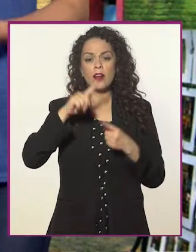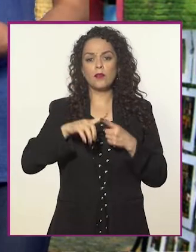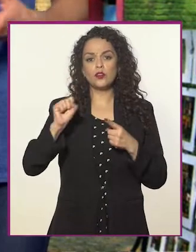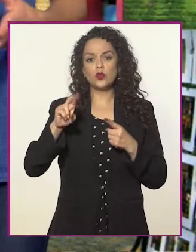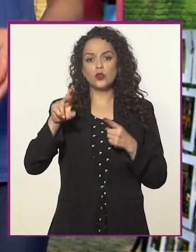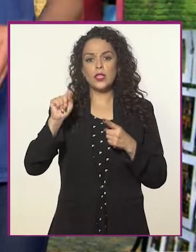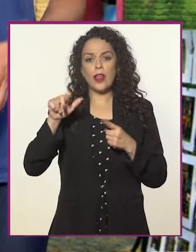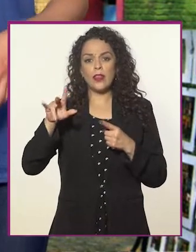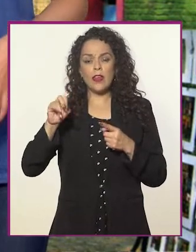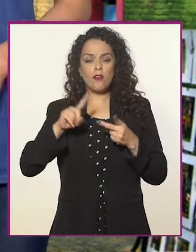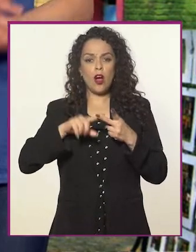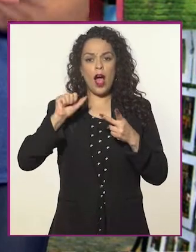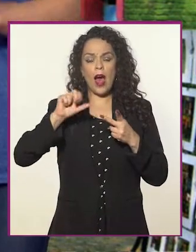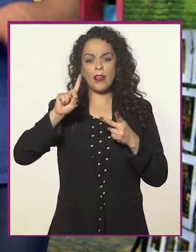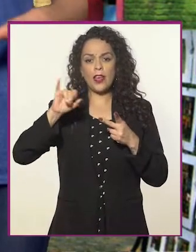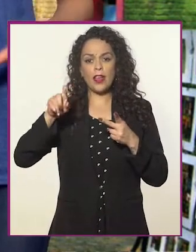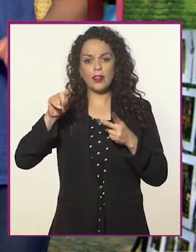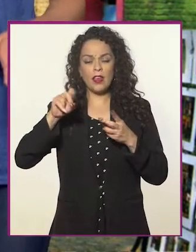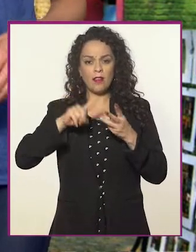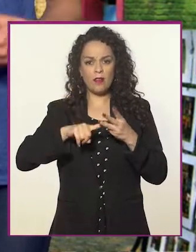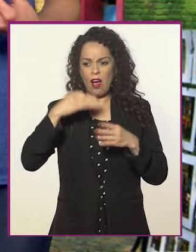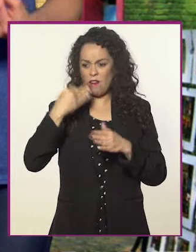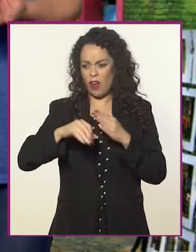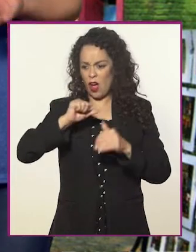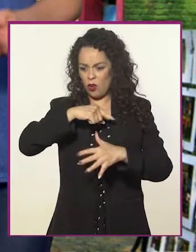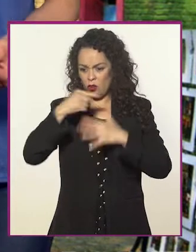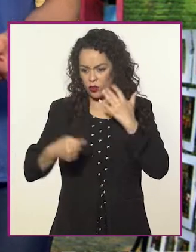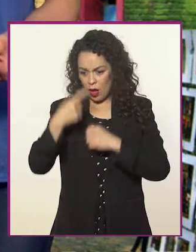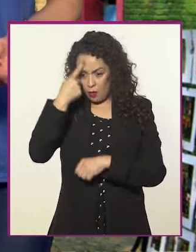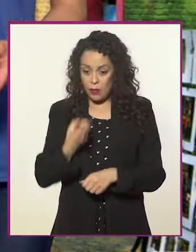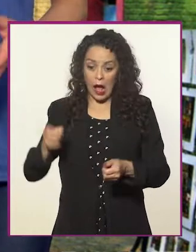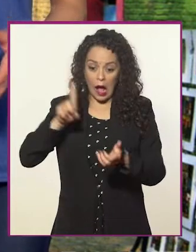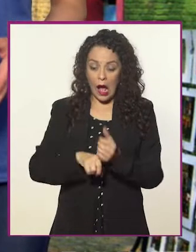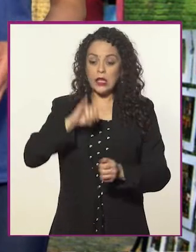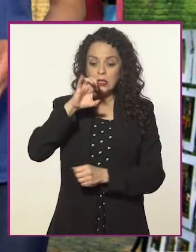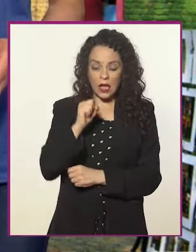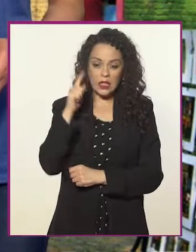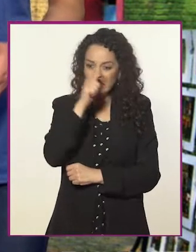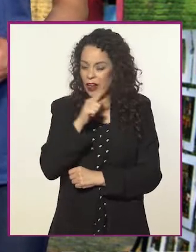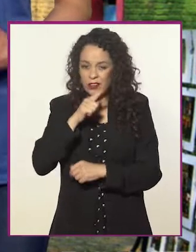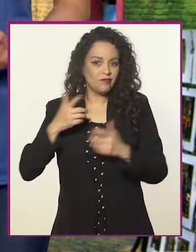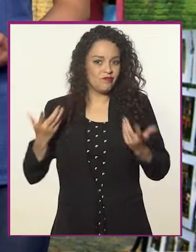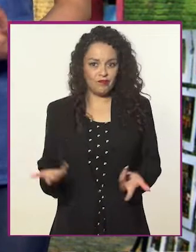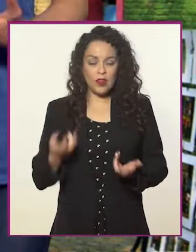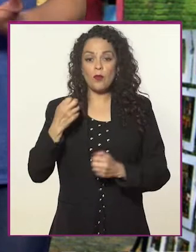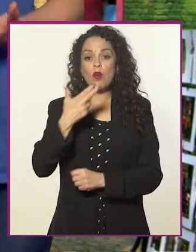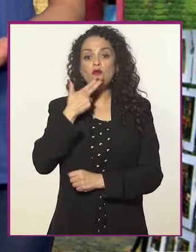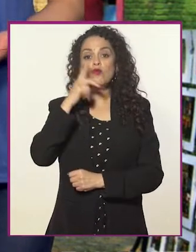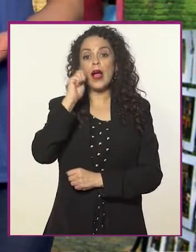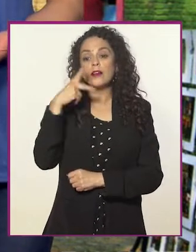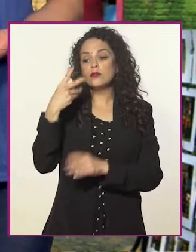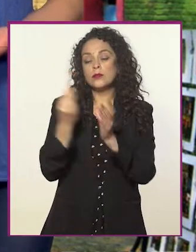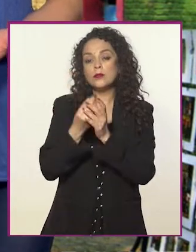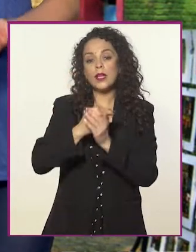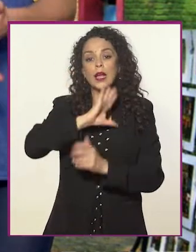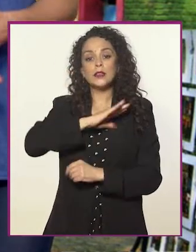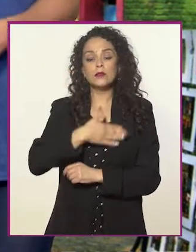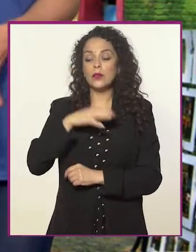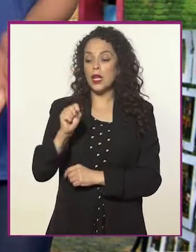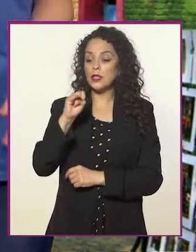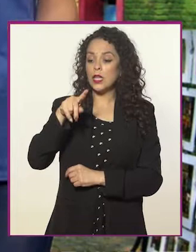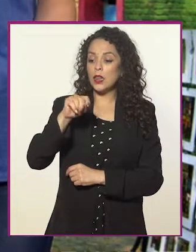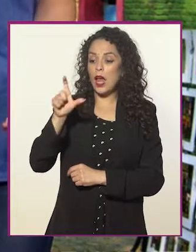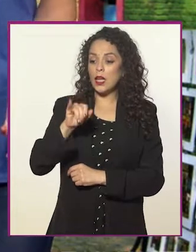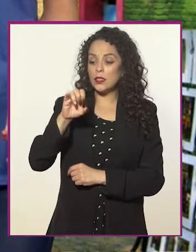adjetivos, de manera que carece de todo lo demás para ser una lengua en sí. Simplemente usa la sintaxis del español.